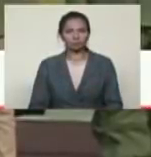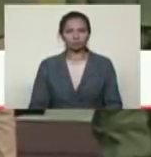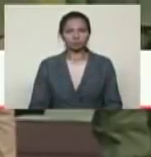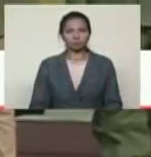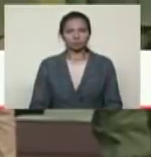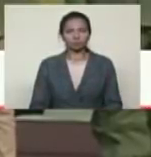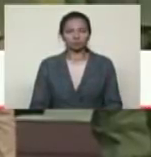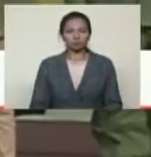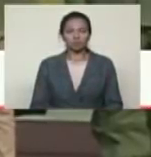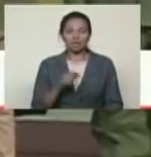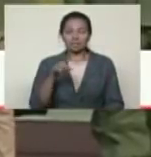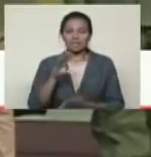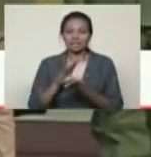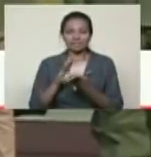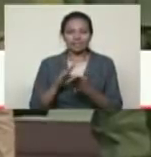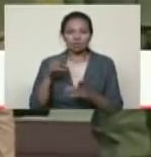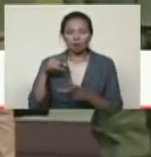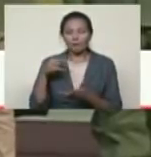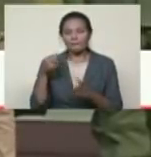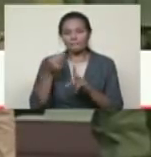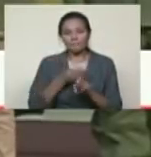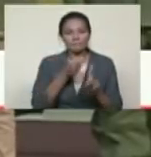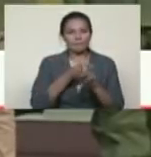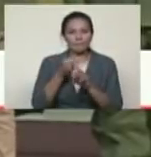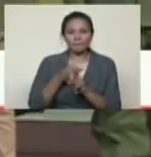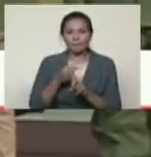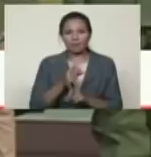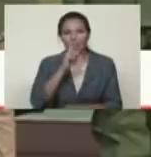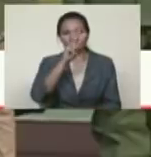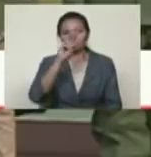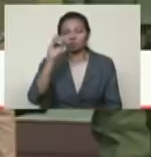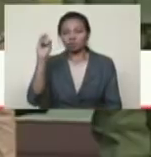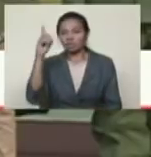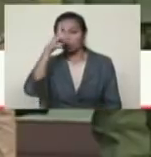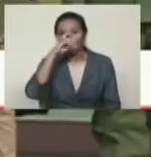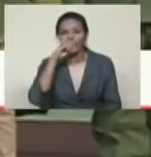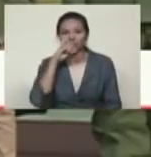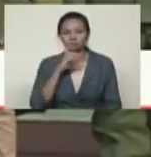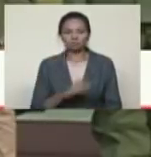Sí, este ha sido el centro de la batalla de 200 años.